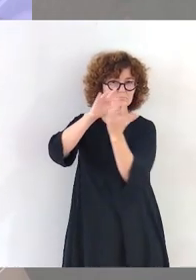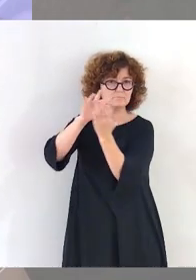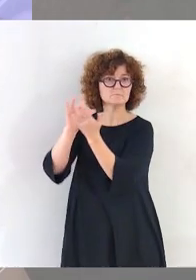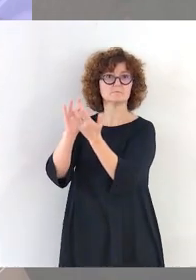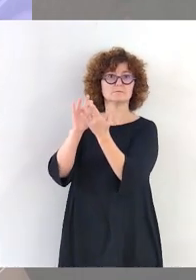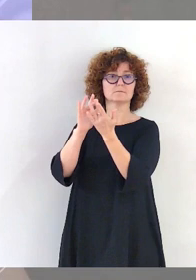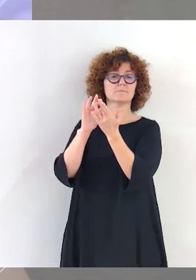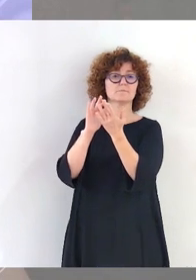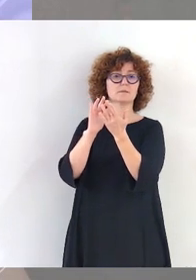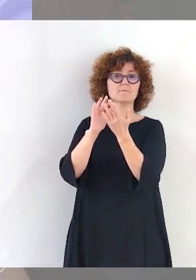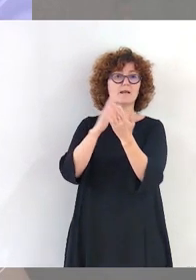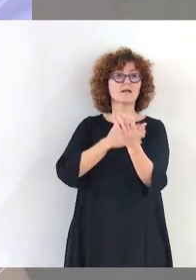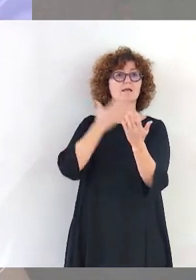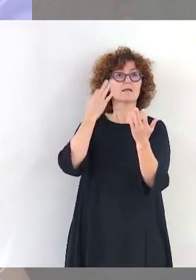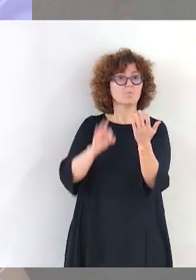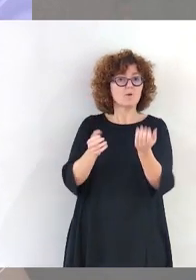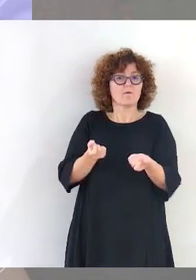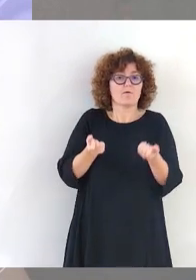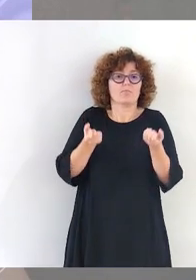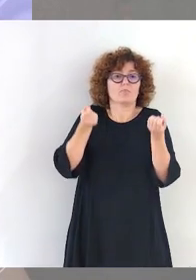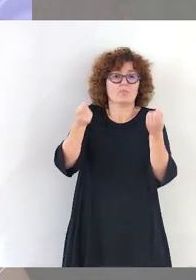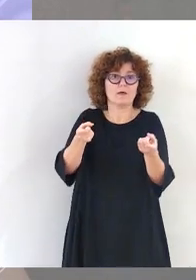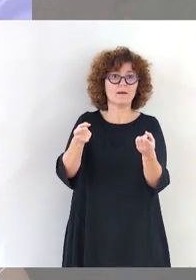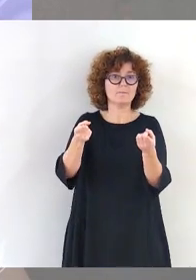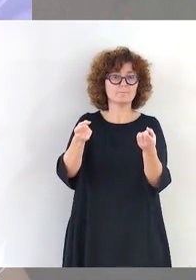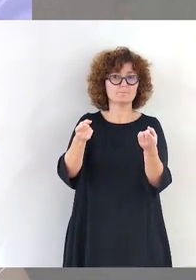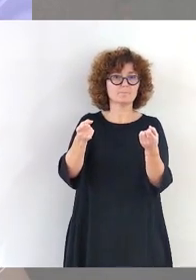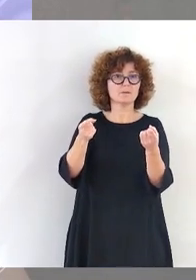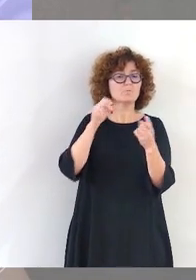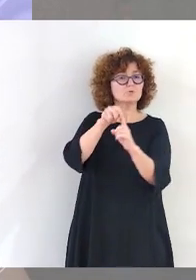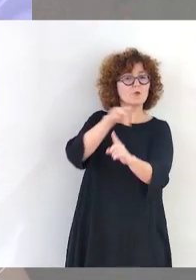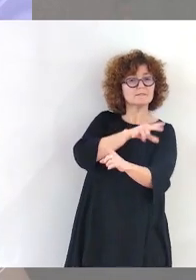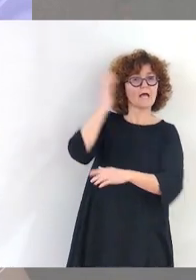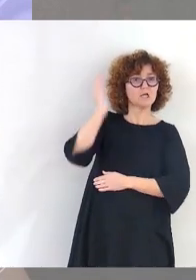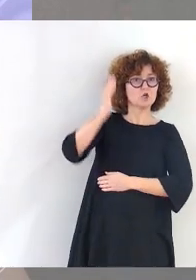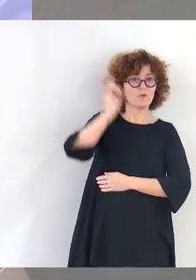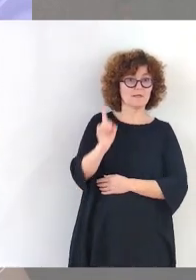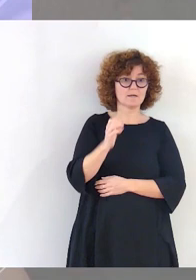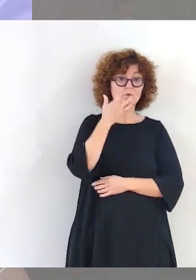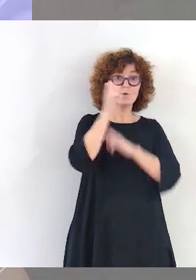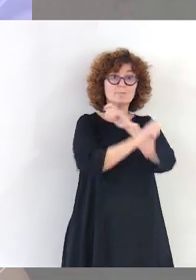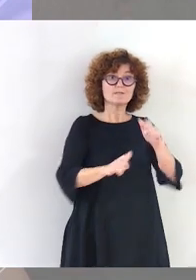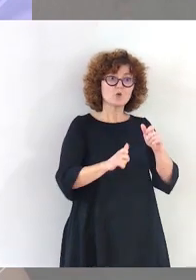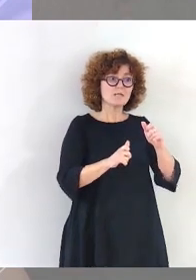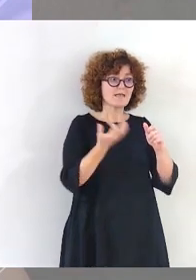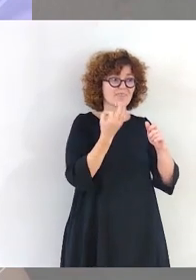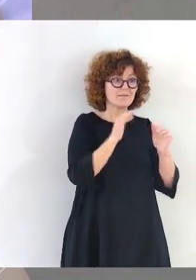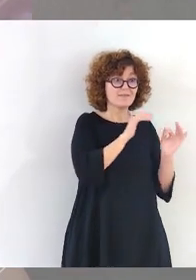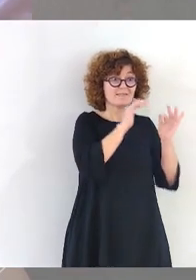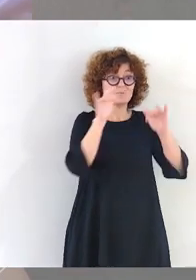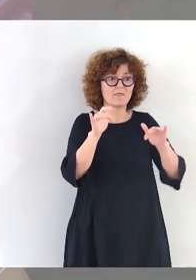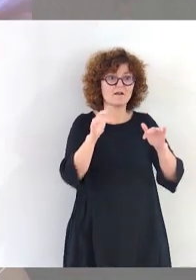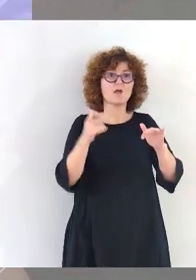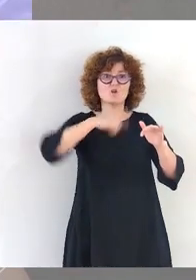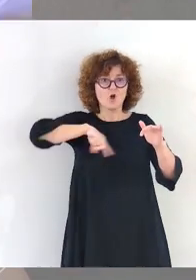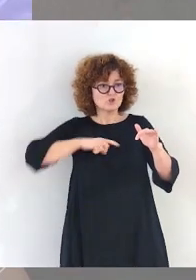para tener un enfoque de no dañar de en el momento en el que además las personas tienen que desplazarse no les pongamos en más riesgo no